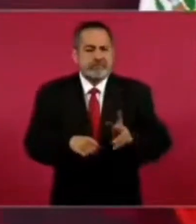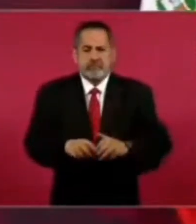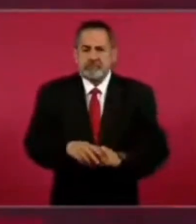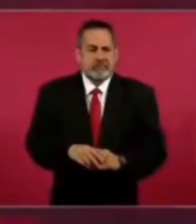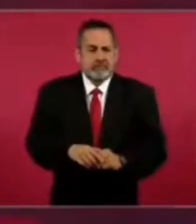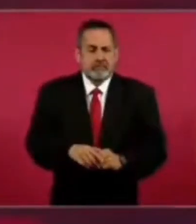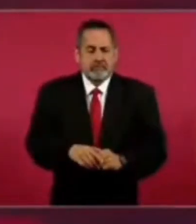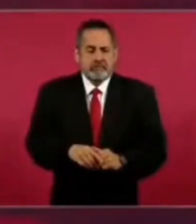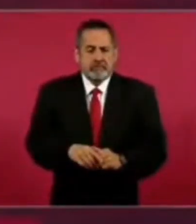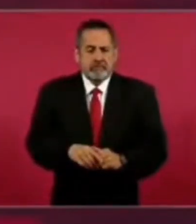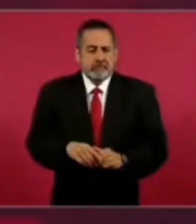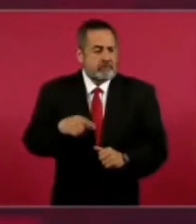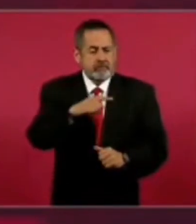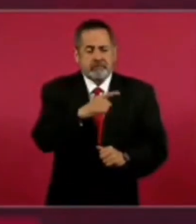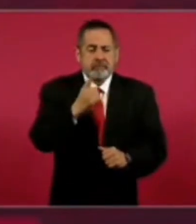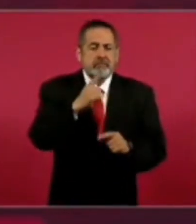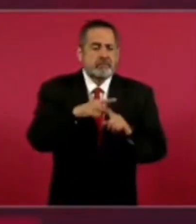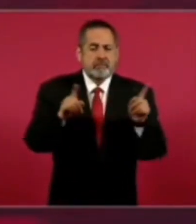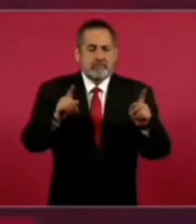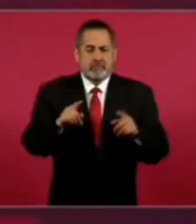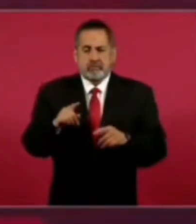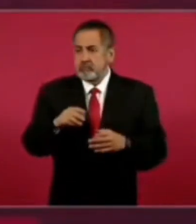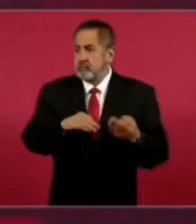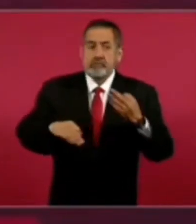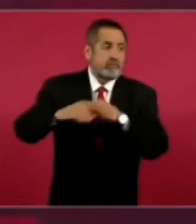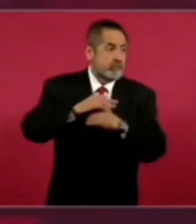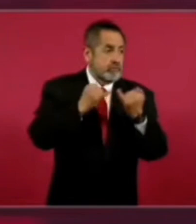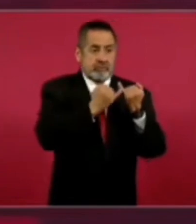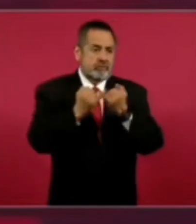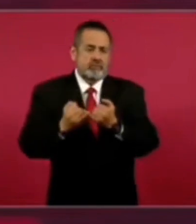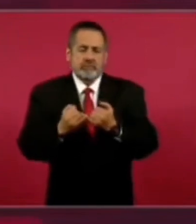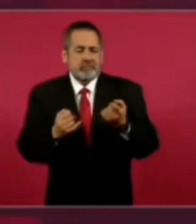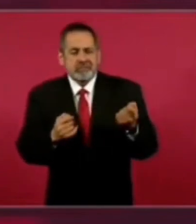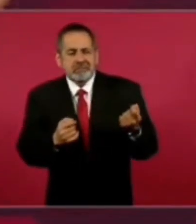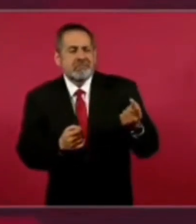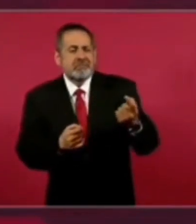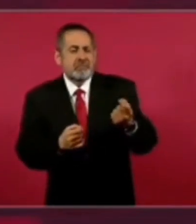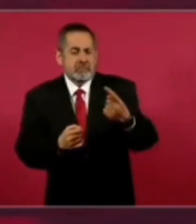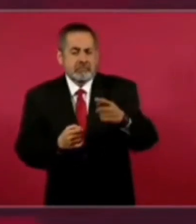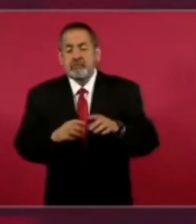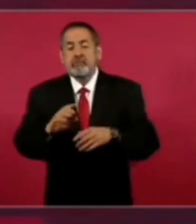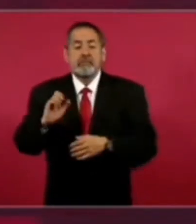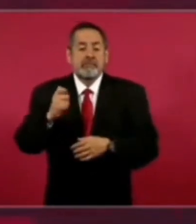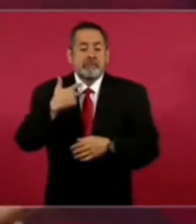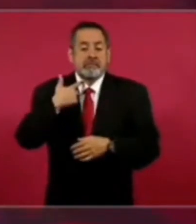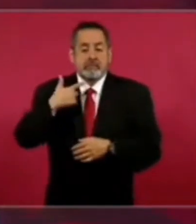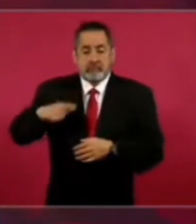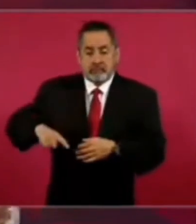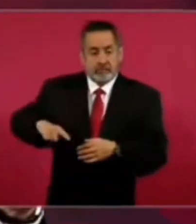es la excepción, no la regla. Es que en los gobiernos anteriores